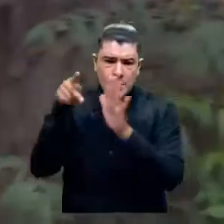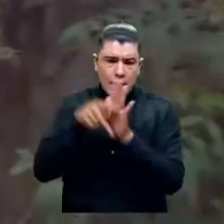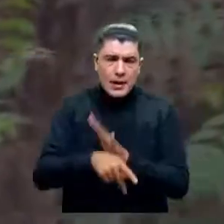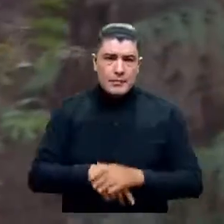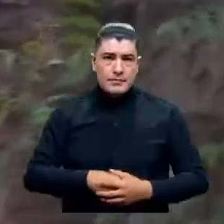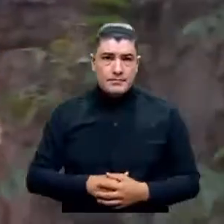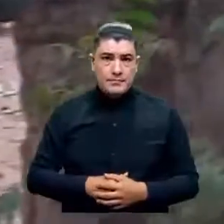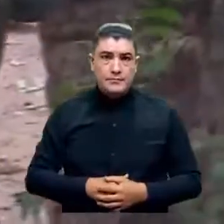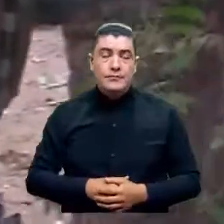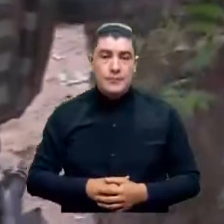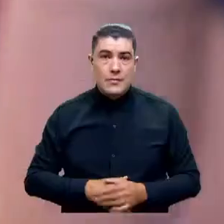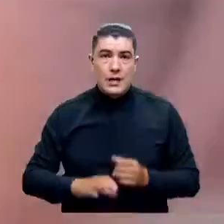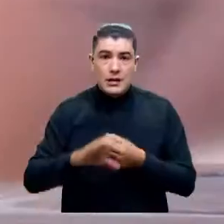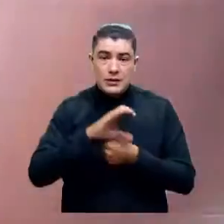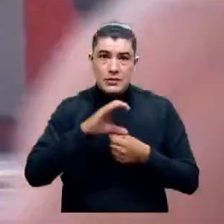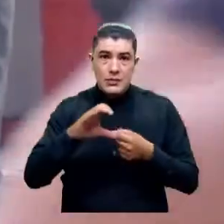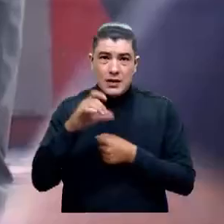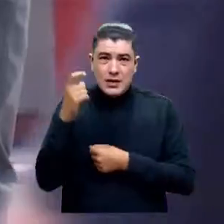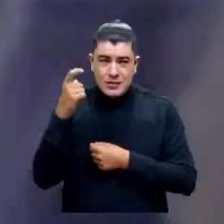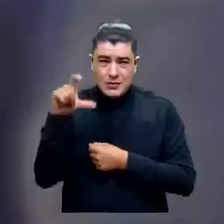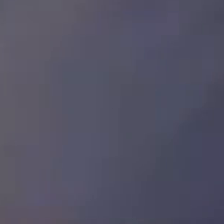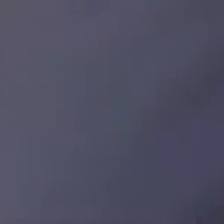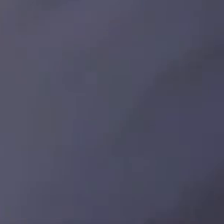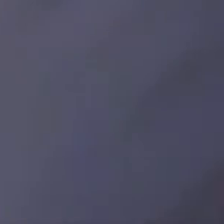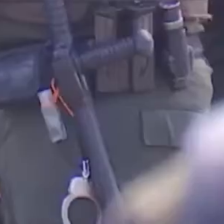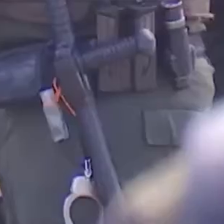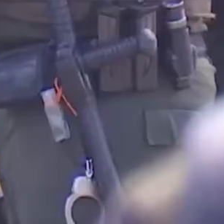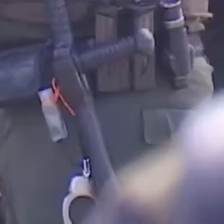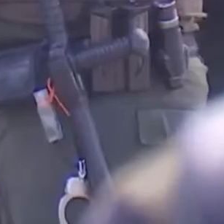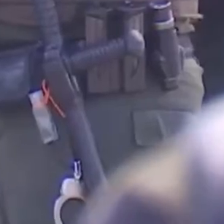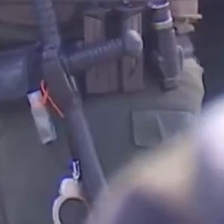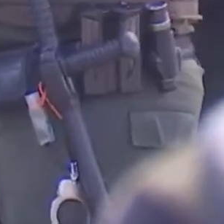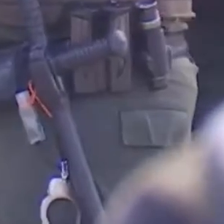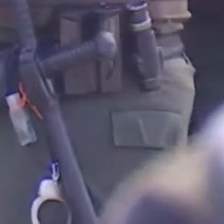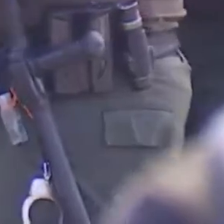descenso en los indicadores frente a otros delitos, la gente está invadida por el miedo.